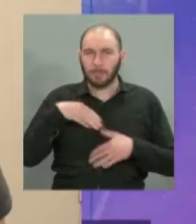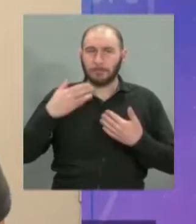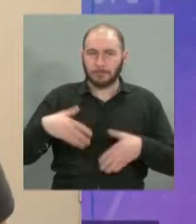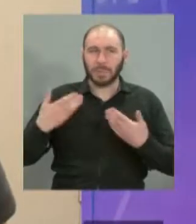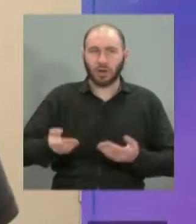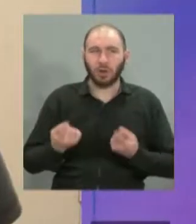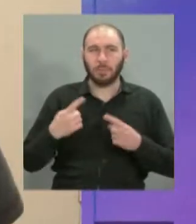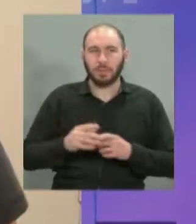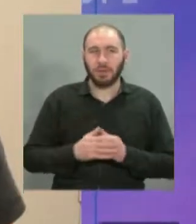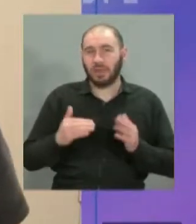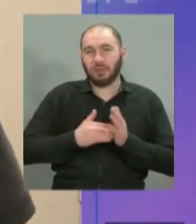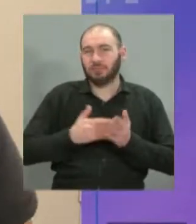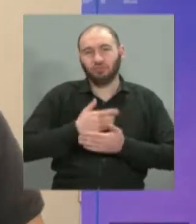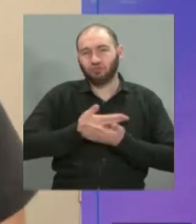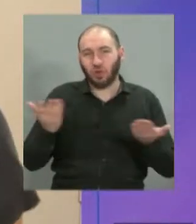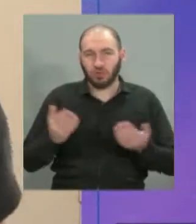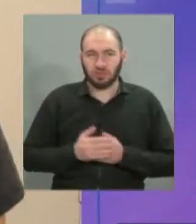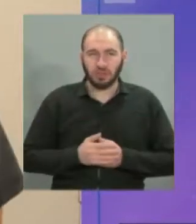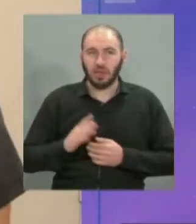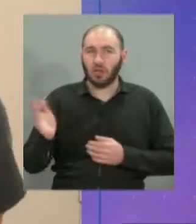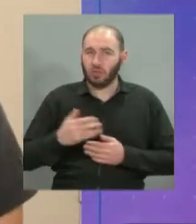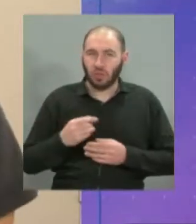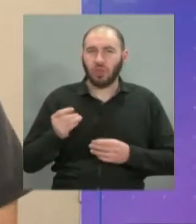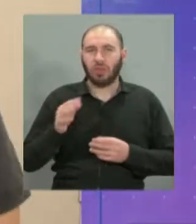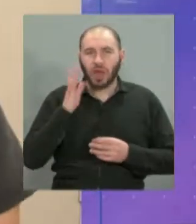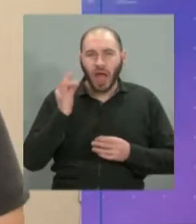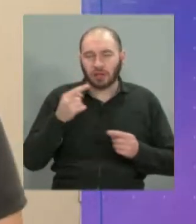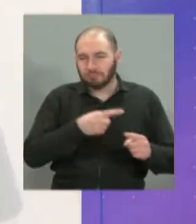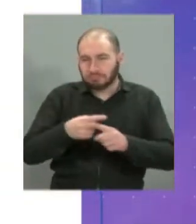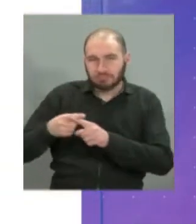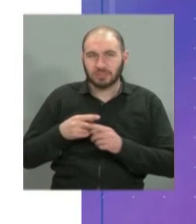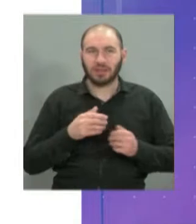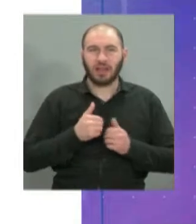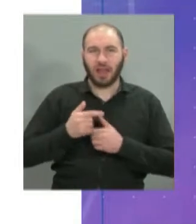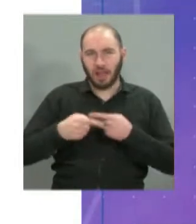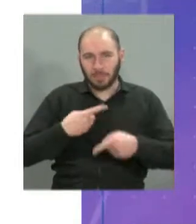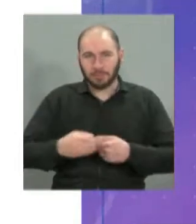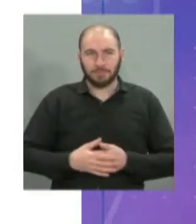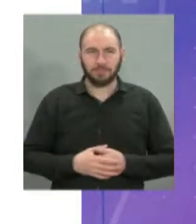para que mejoren depende de todos nosotros, que todos pongamos un poco de nosotros para que cambien.